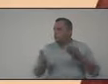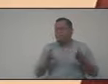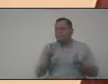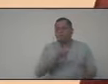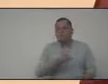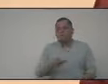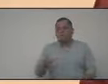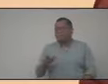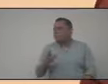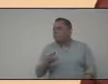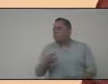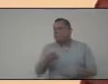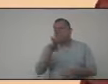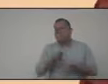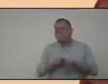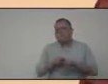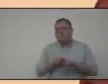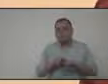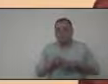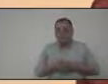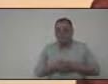que están postradas en cama.